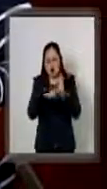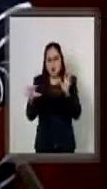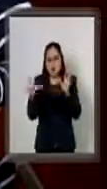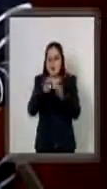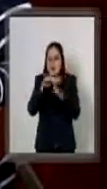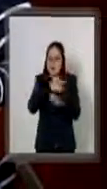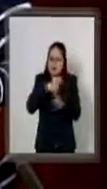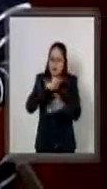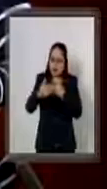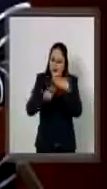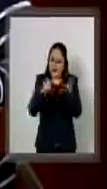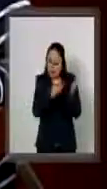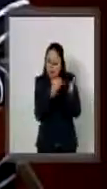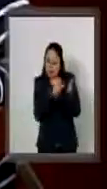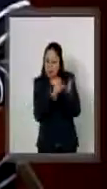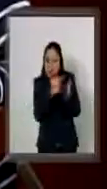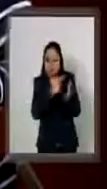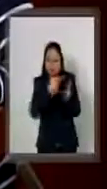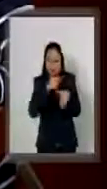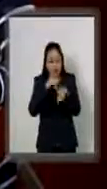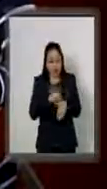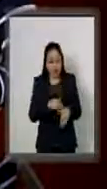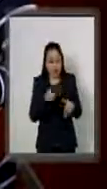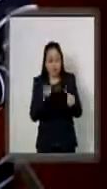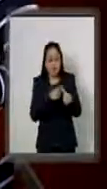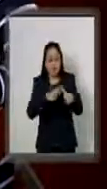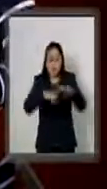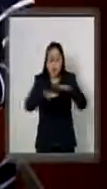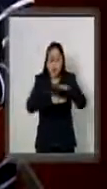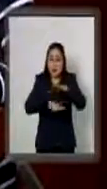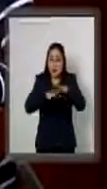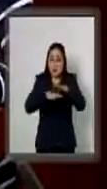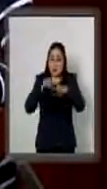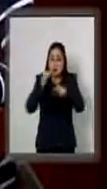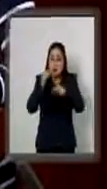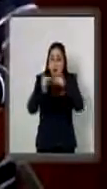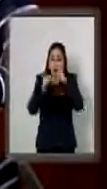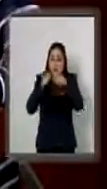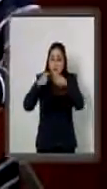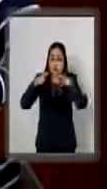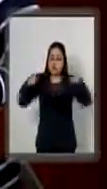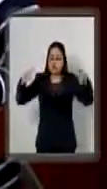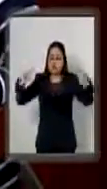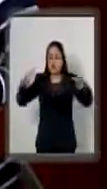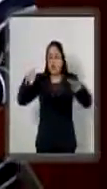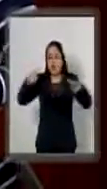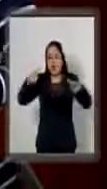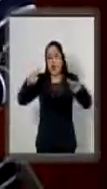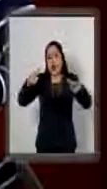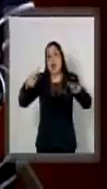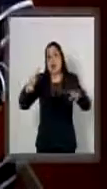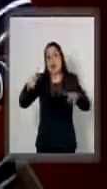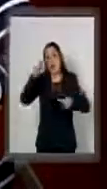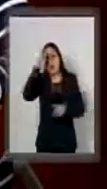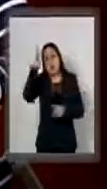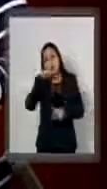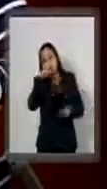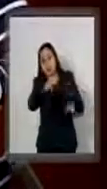continuo que empieza por el menor y van al mayor uso posible de la